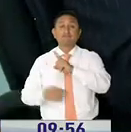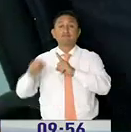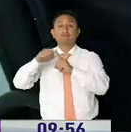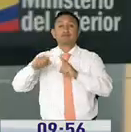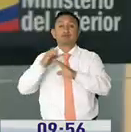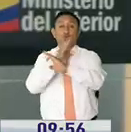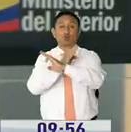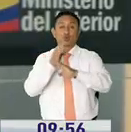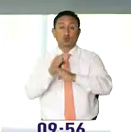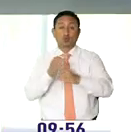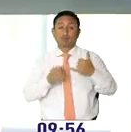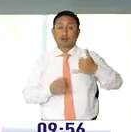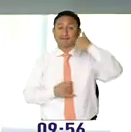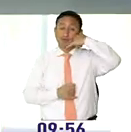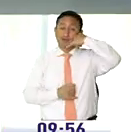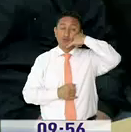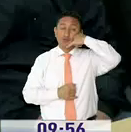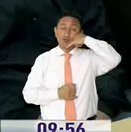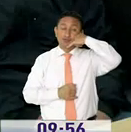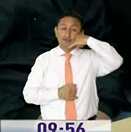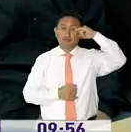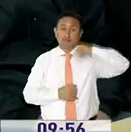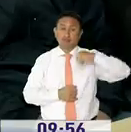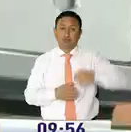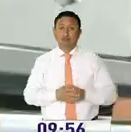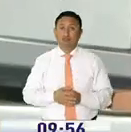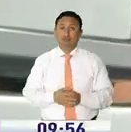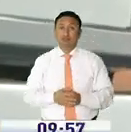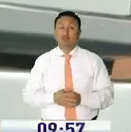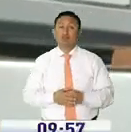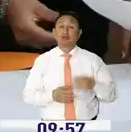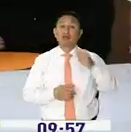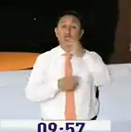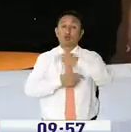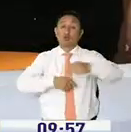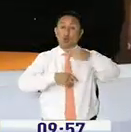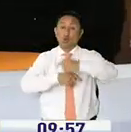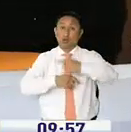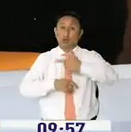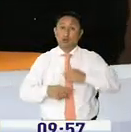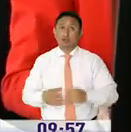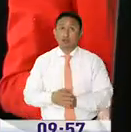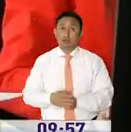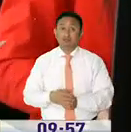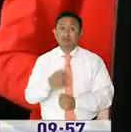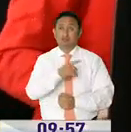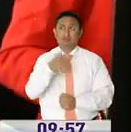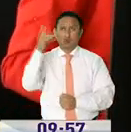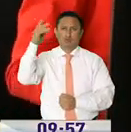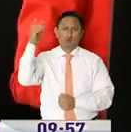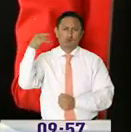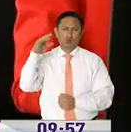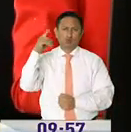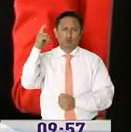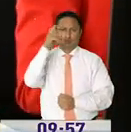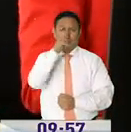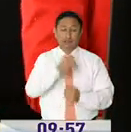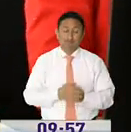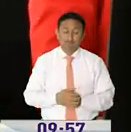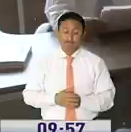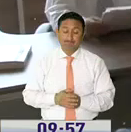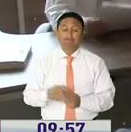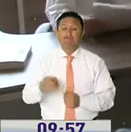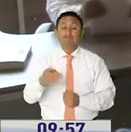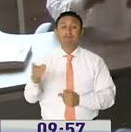de turnos de llamadas telefónicas, especialmente para la provincia del Guayas, donde la situación es más difícil. Con esto,